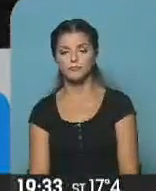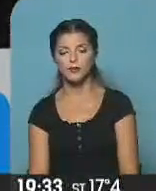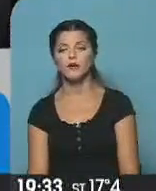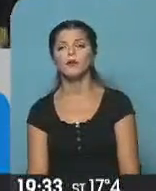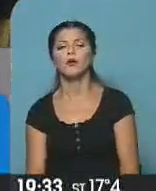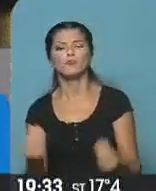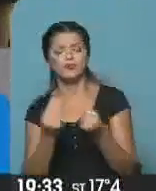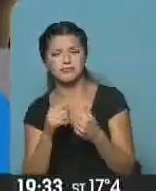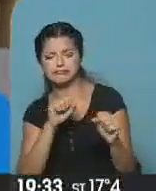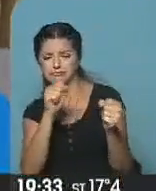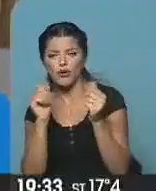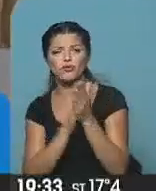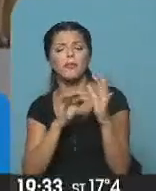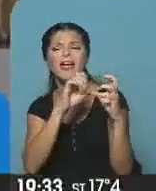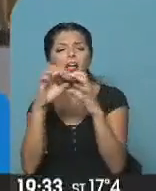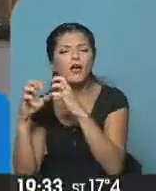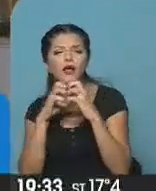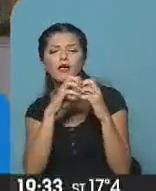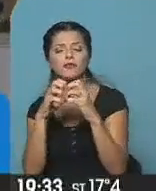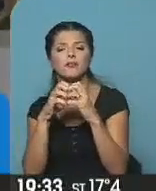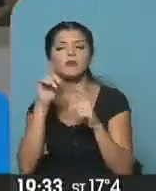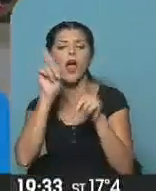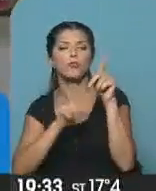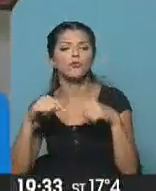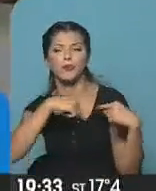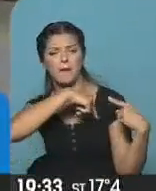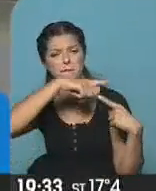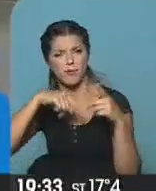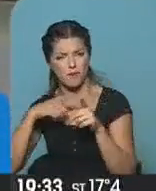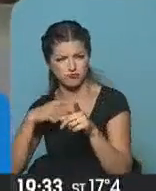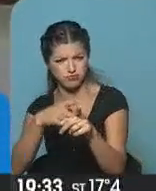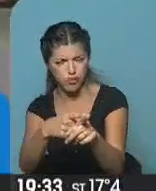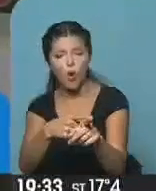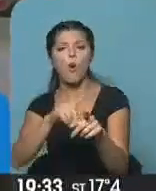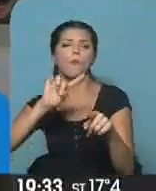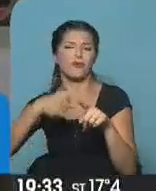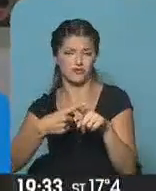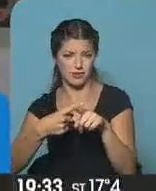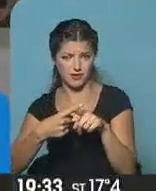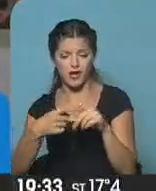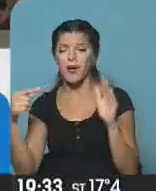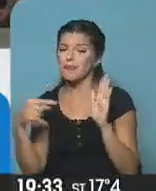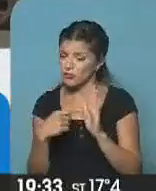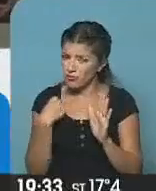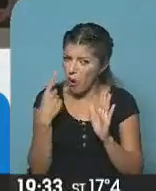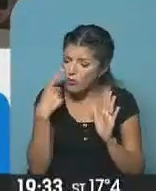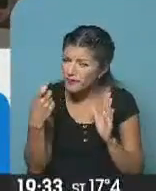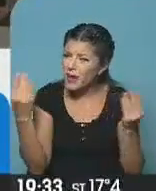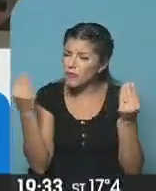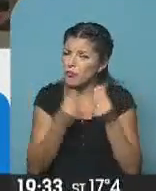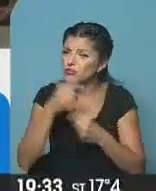algunos de ellos de persecución política pero estamos viendo un éxodo masivo de venezolanos y